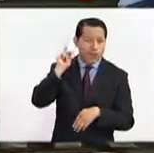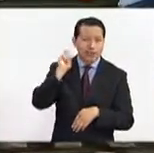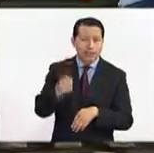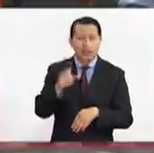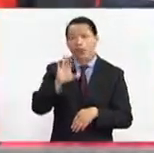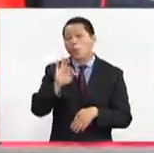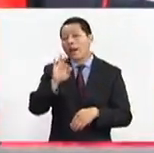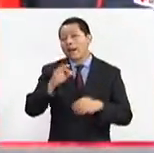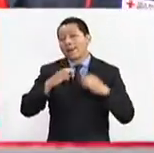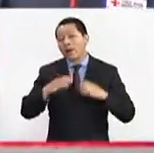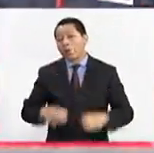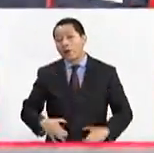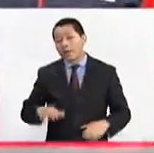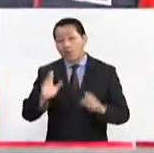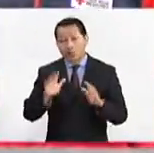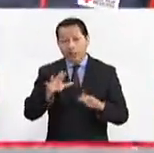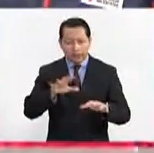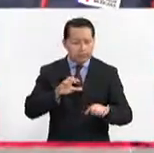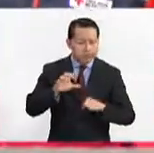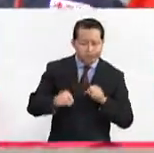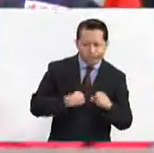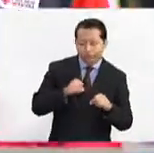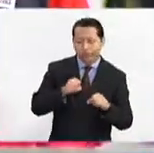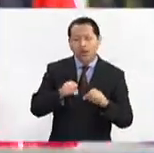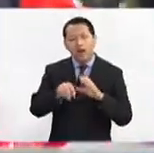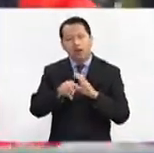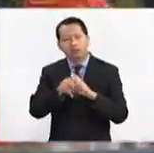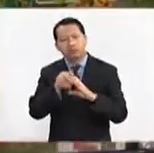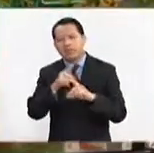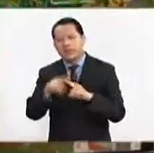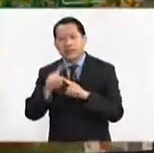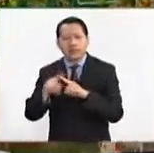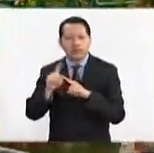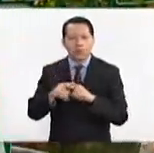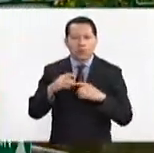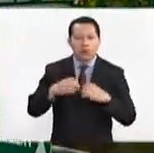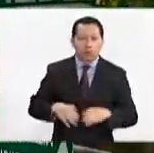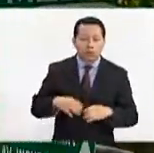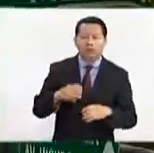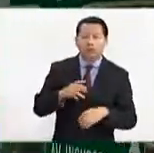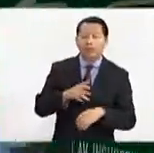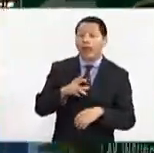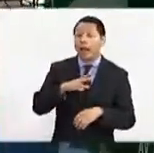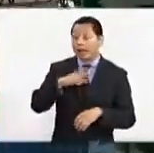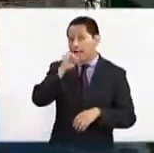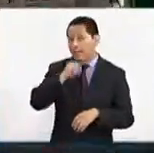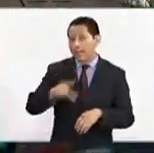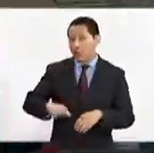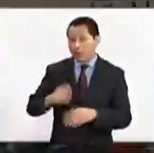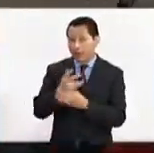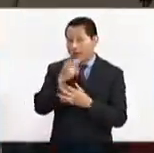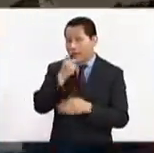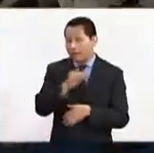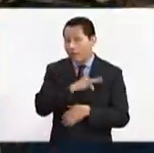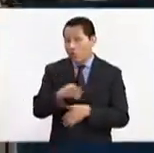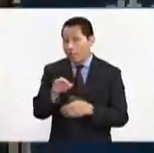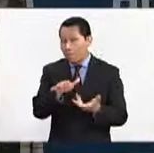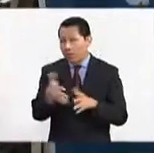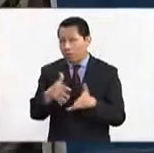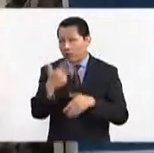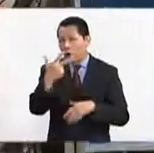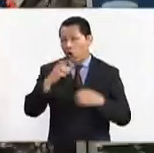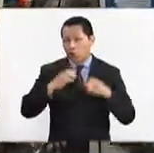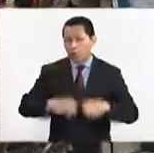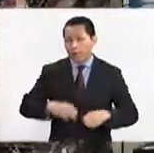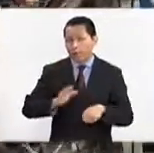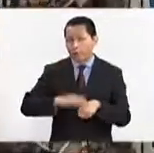recuperados 40 cuerpos del inmueble y según el jefe de gobierno capitalino Miguel Ángel Mancera, se calcula que aún pueden haber 8